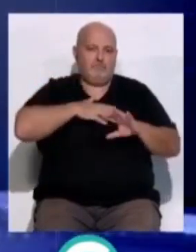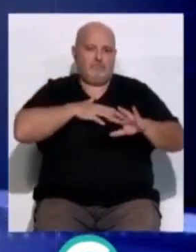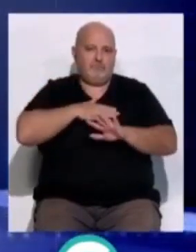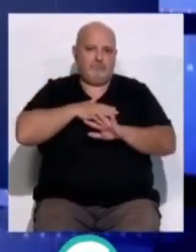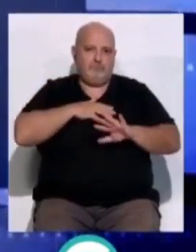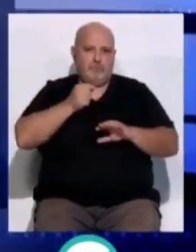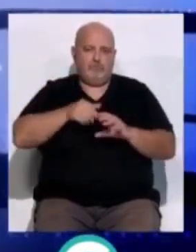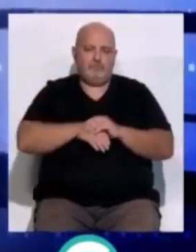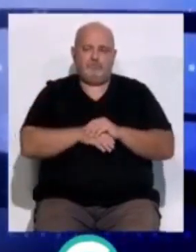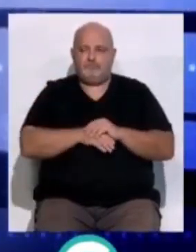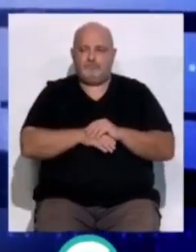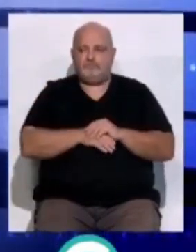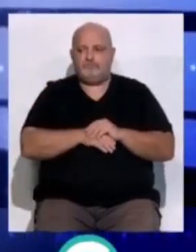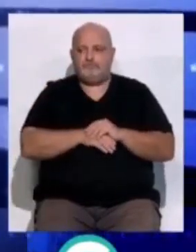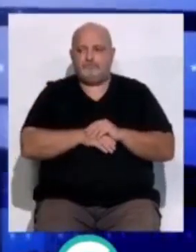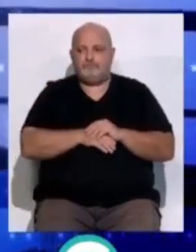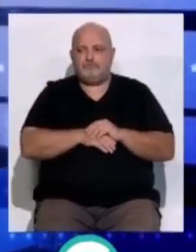litoral.